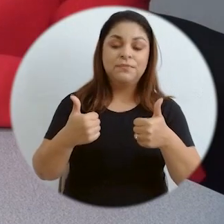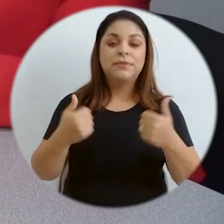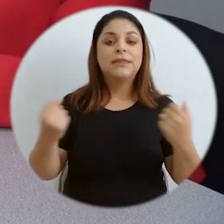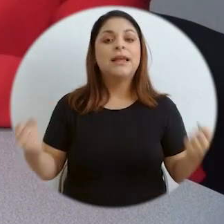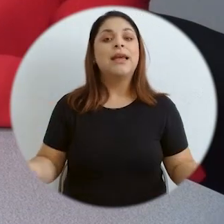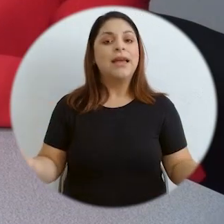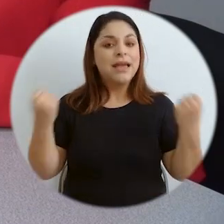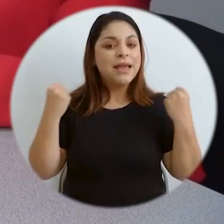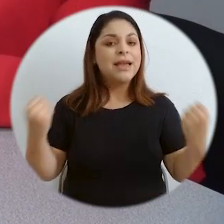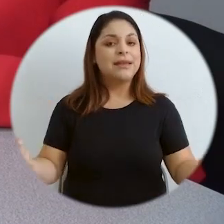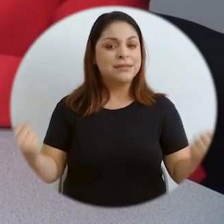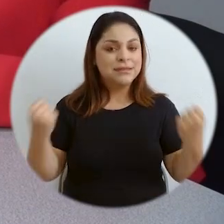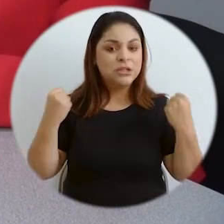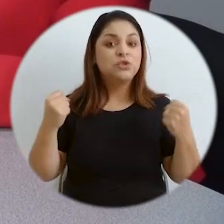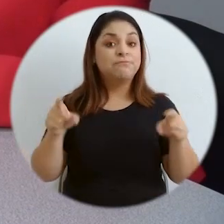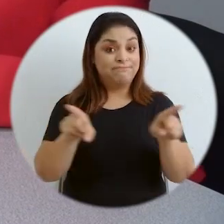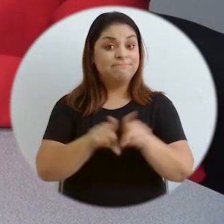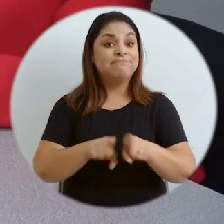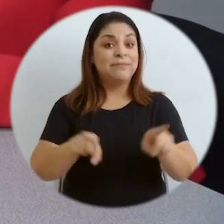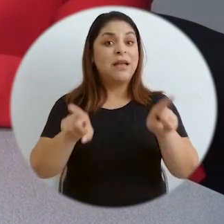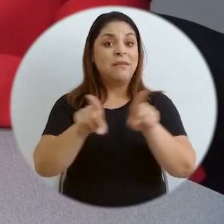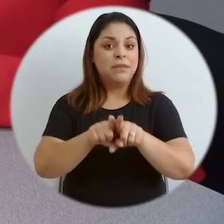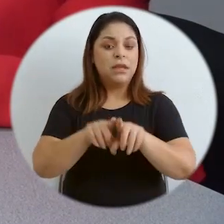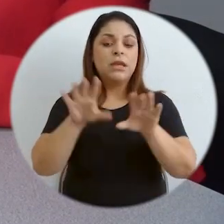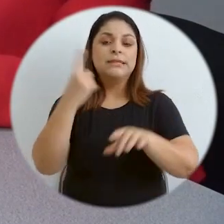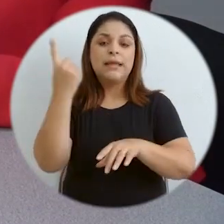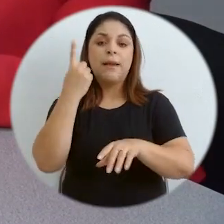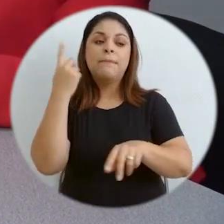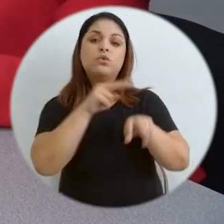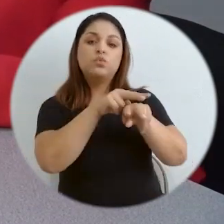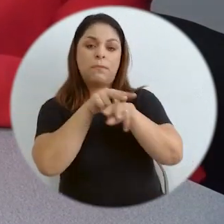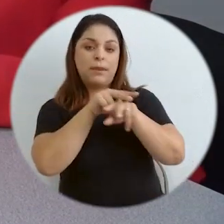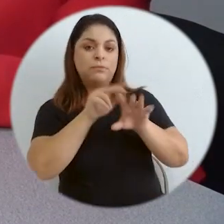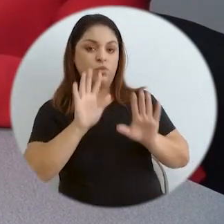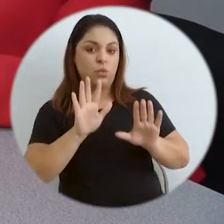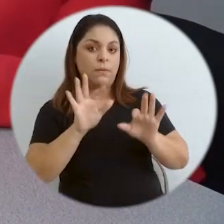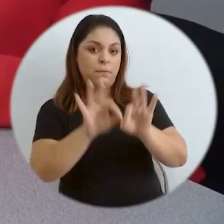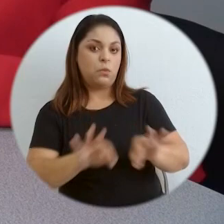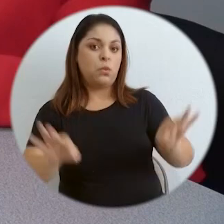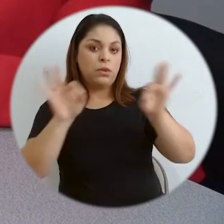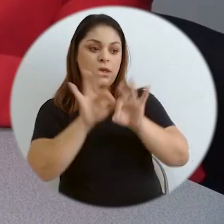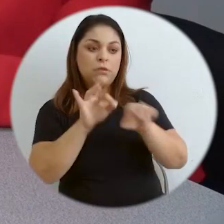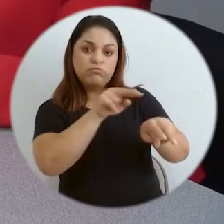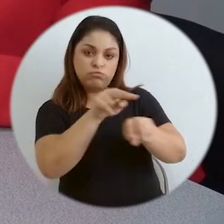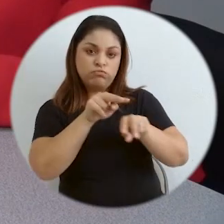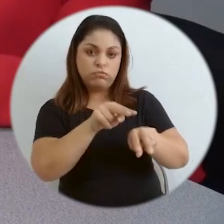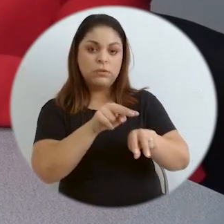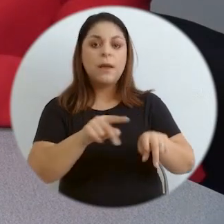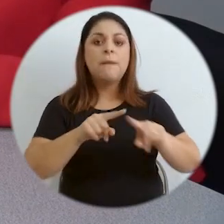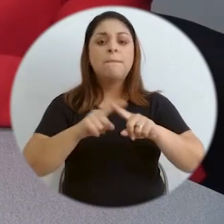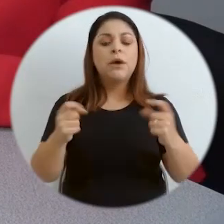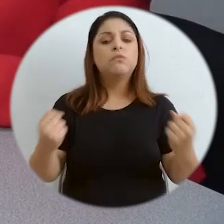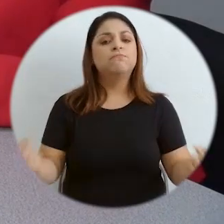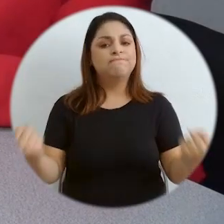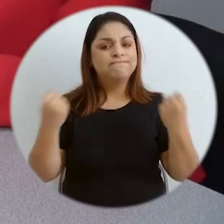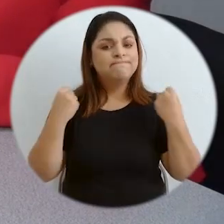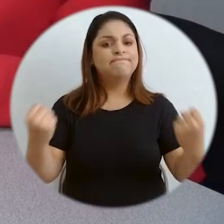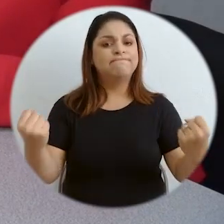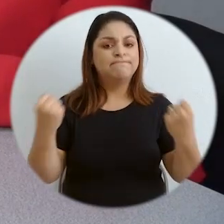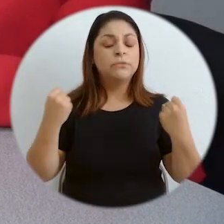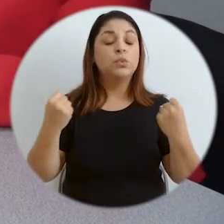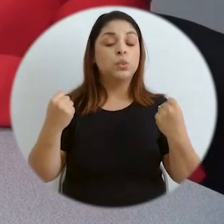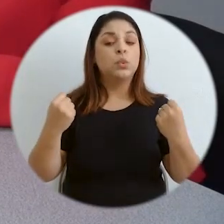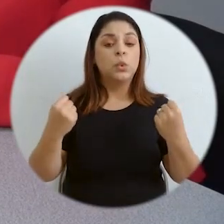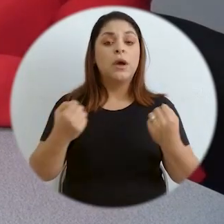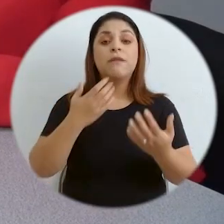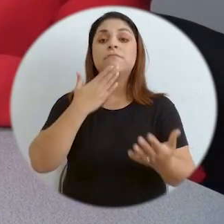bien. El ejercicio físico, de alguna forma, bajo supervisión, ¿verdad? En algunos casos es importante, pero el ejercicio físico se ha